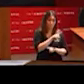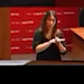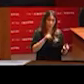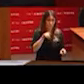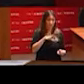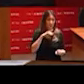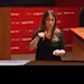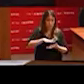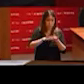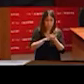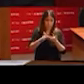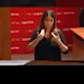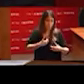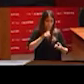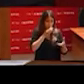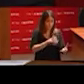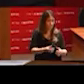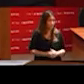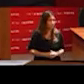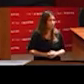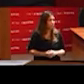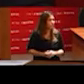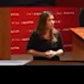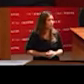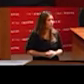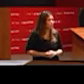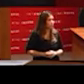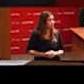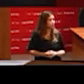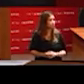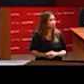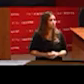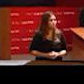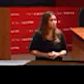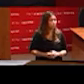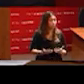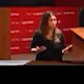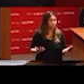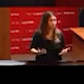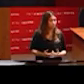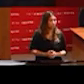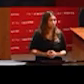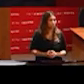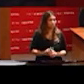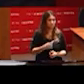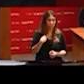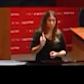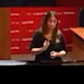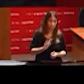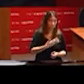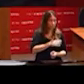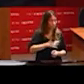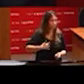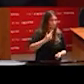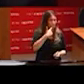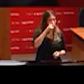se han comentado encima de la mesa se han puesto encima de la mesa al final eh nosotros queremos que las